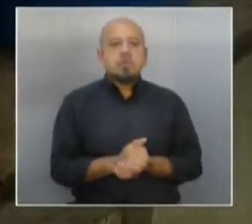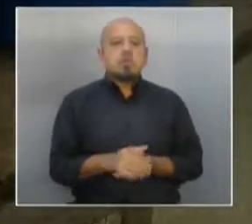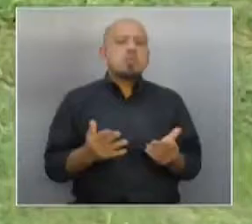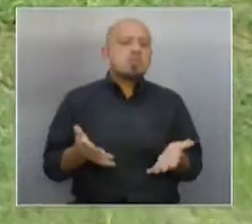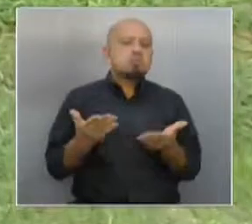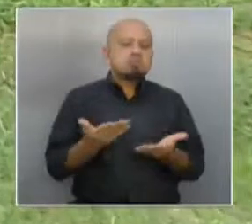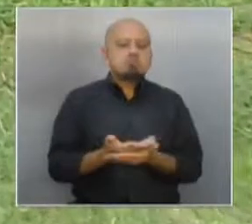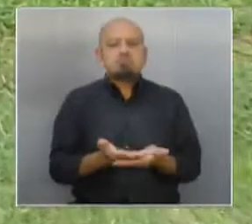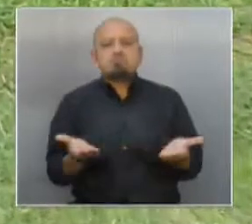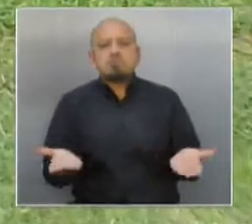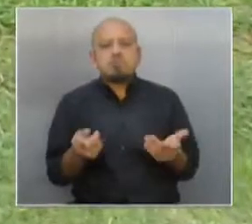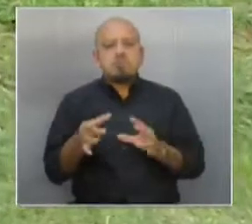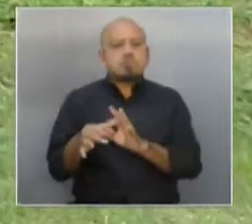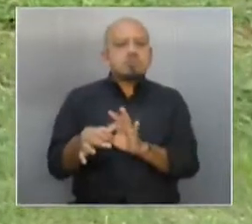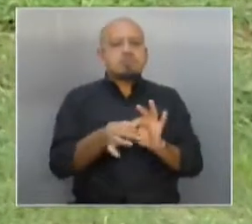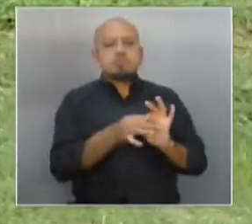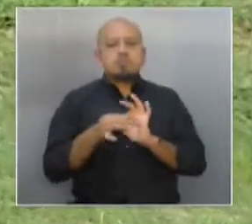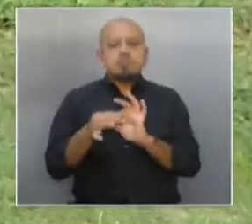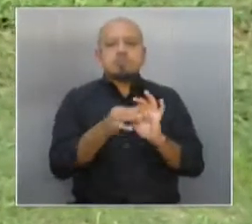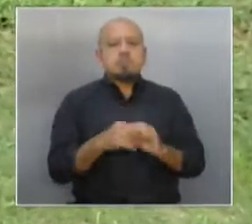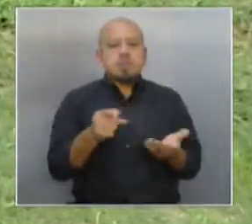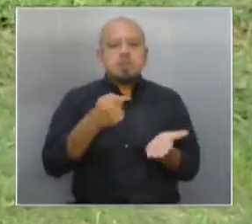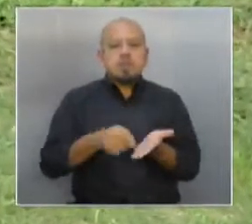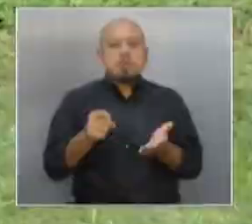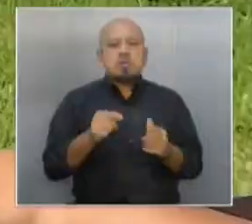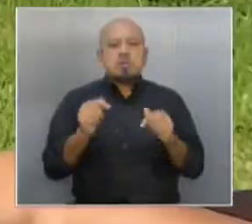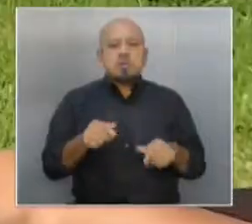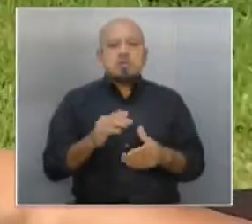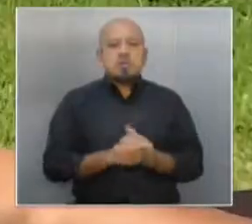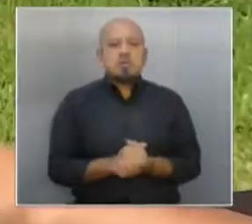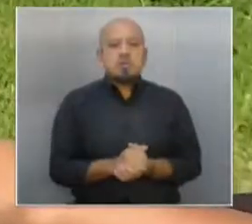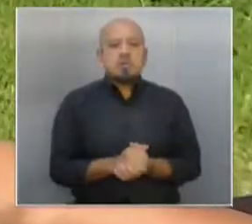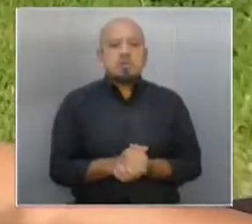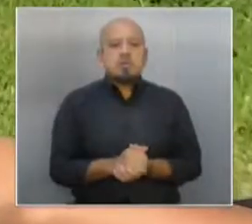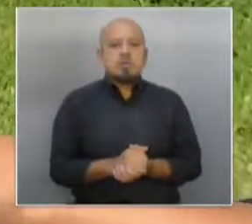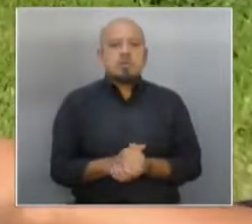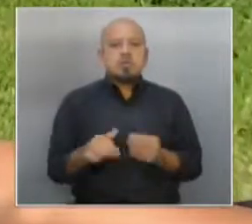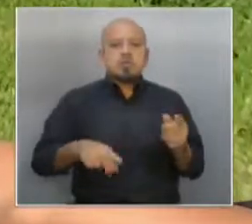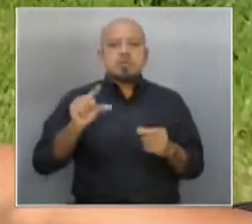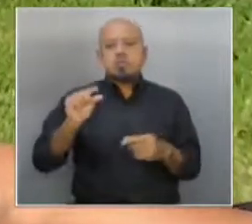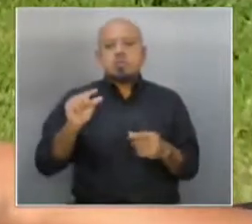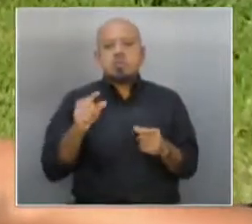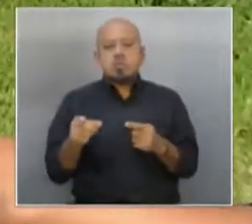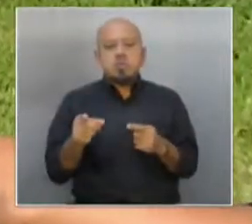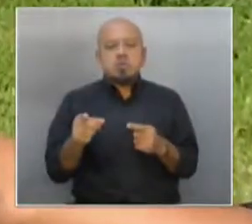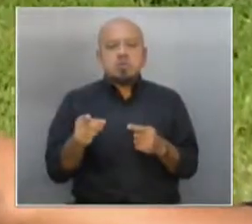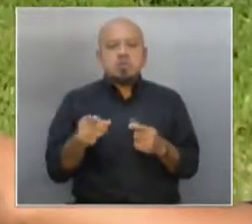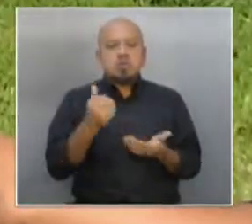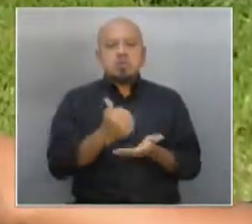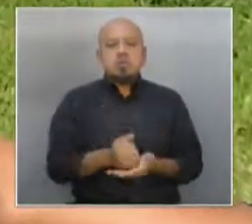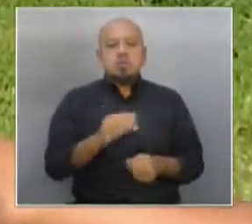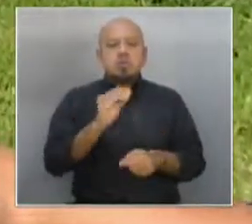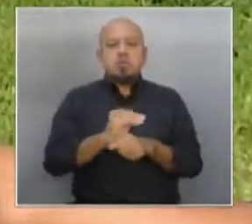más la unión entre lo céntrico y aquí esta zona? Bueno, yo participé hace poquito de un curso de hongos y